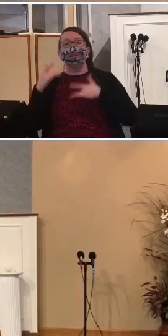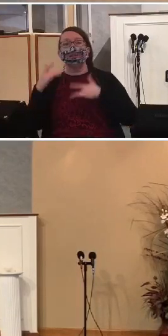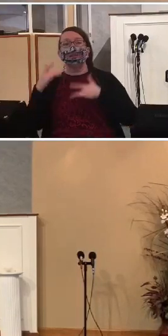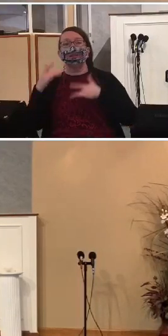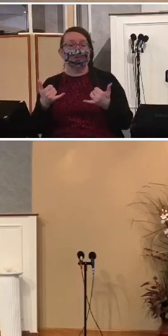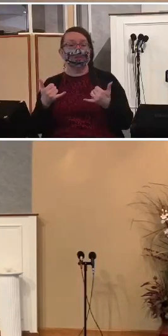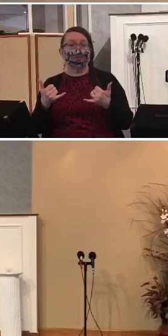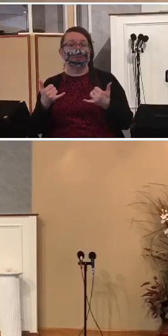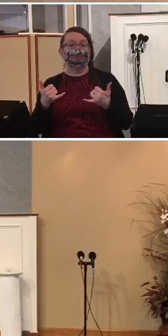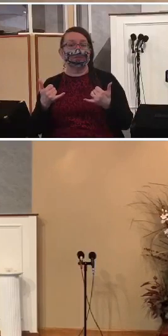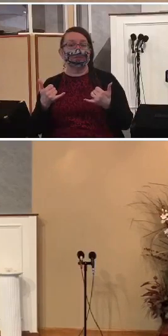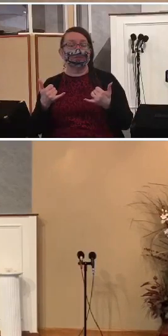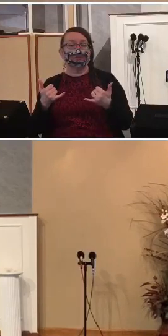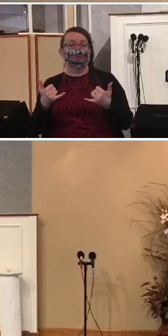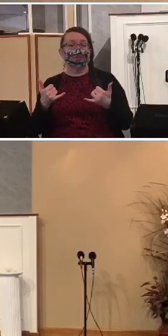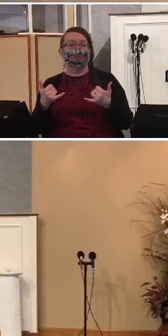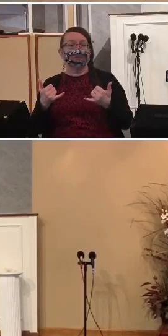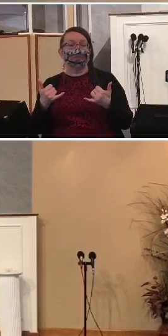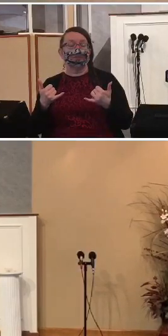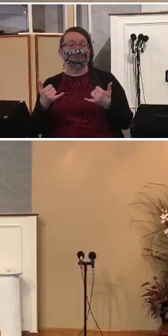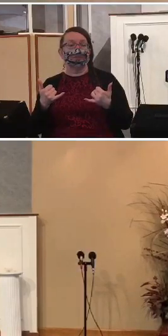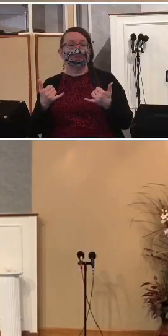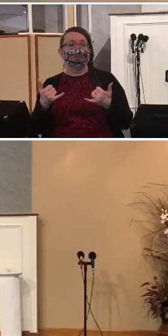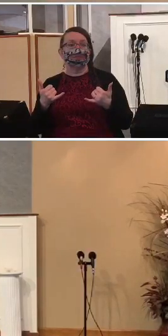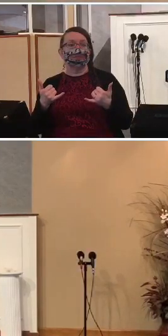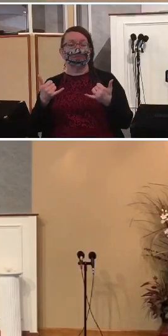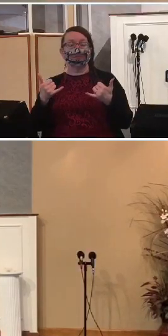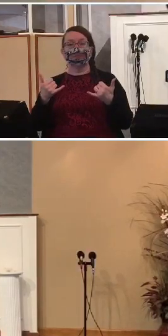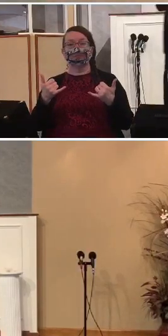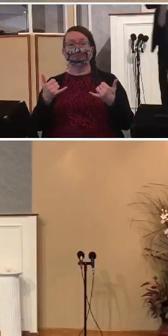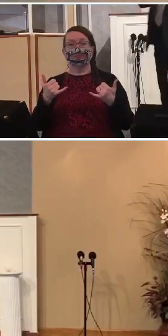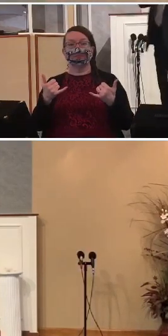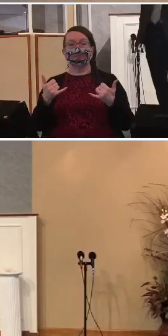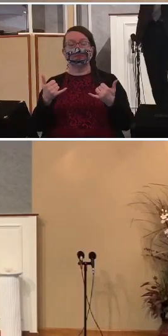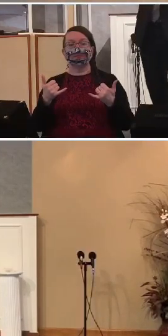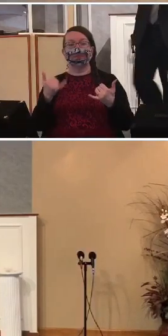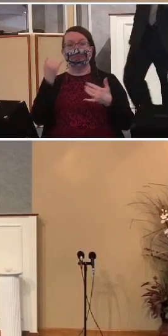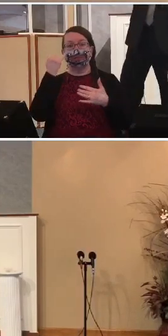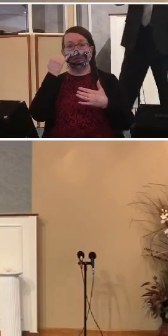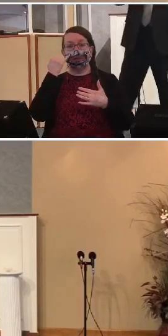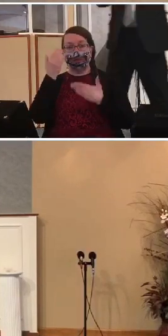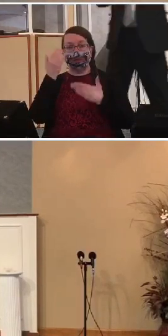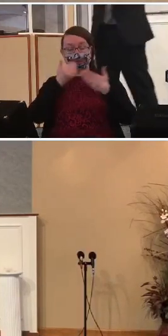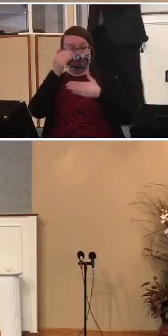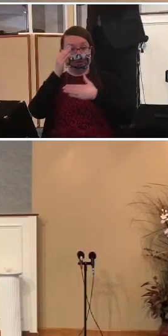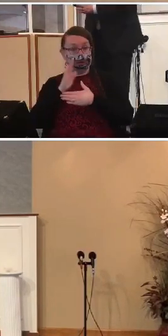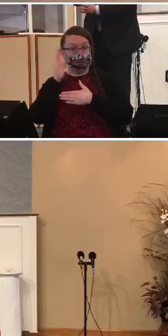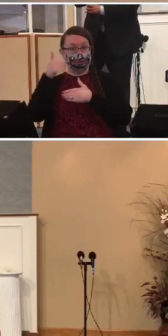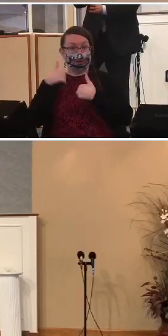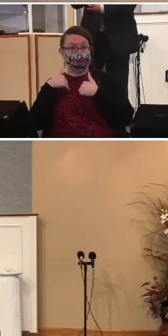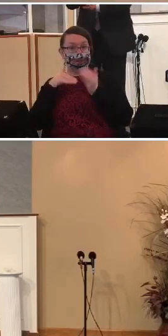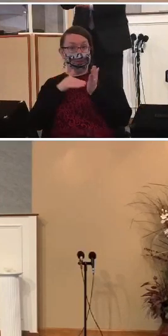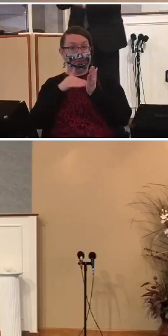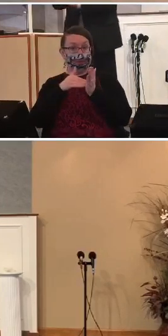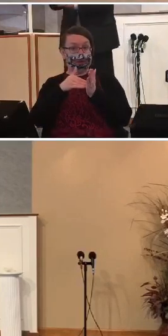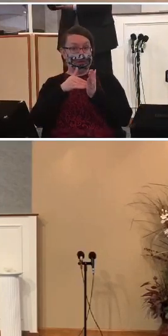Porque parecía que yo iba a llegar a esa cosa que si tú vives para Dios vas a tener $1,000,000.